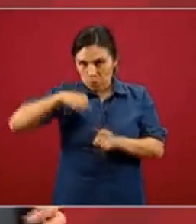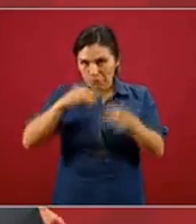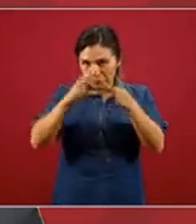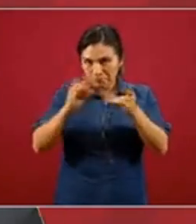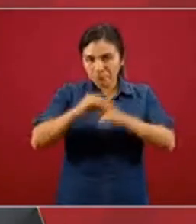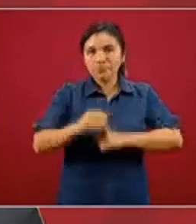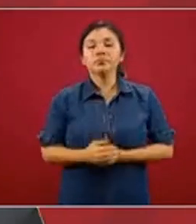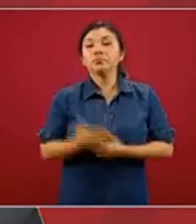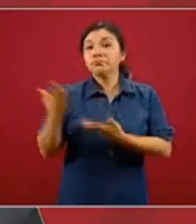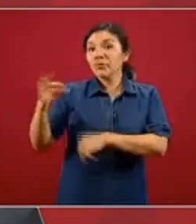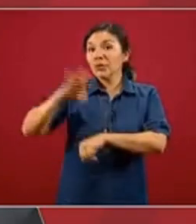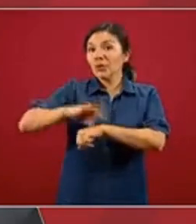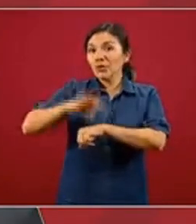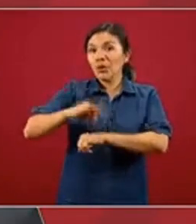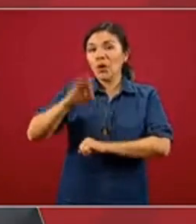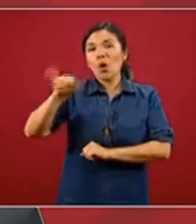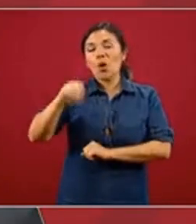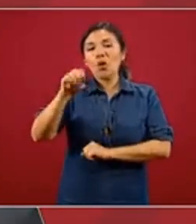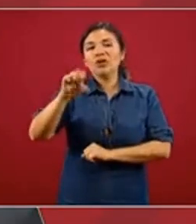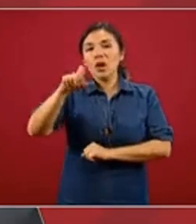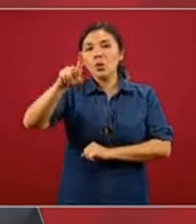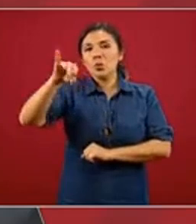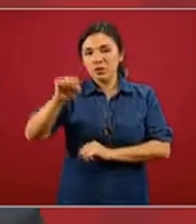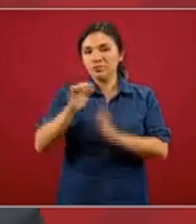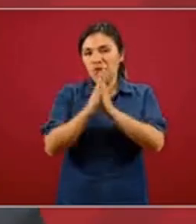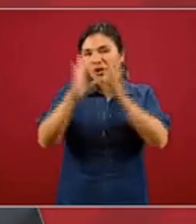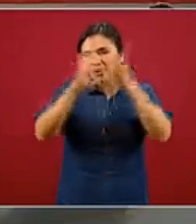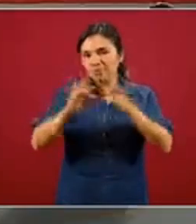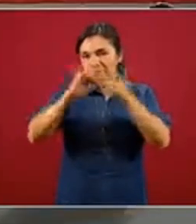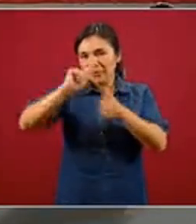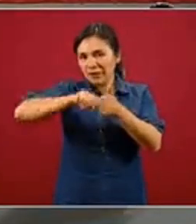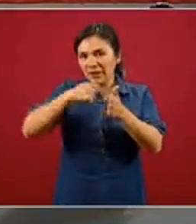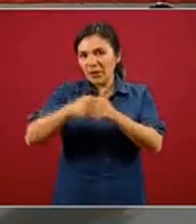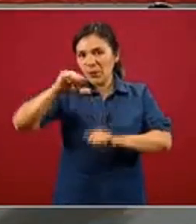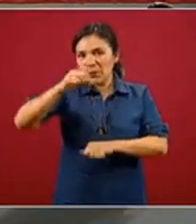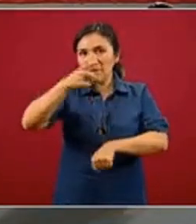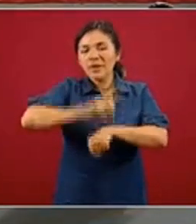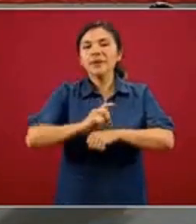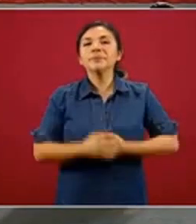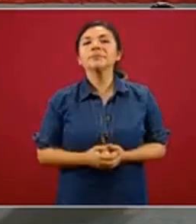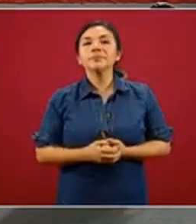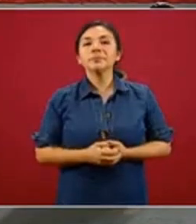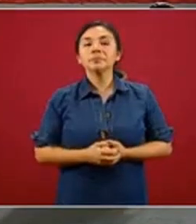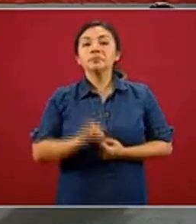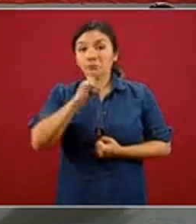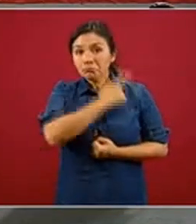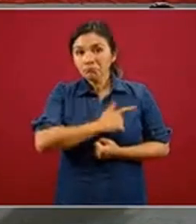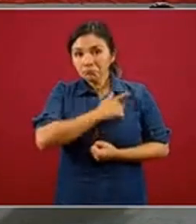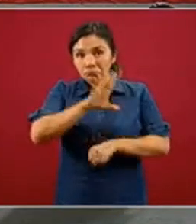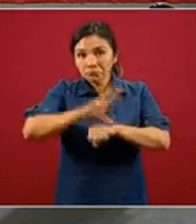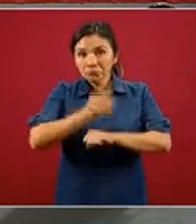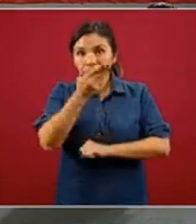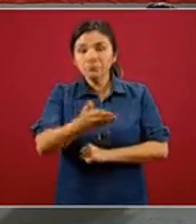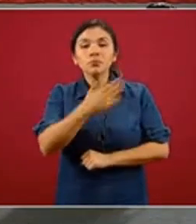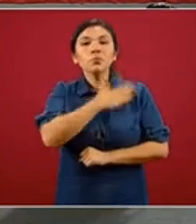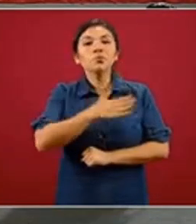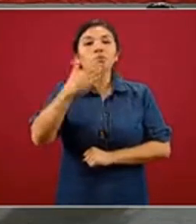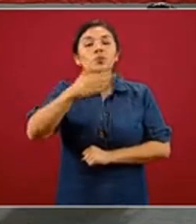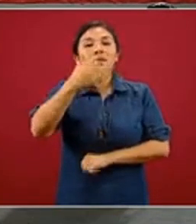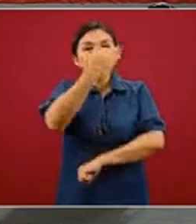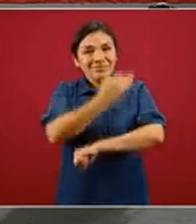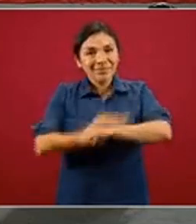pido al doctor José Luis Salomía, director de epidemiología, si presenta el informe técnico, por favor. Con su permiso, señor subsecretario. Muy